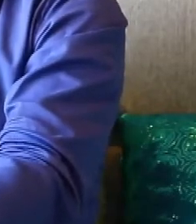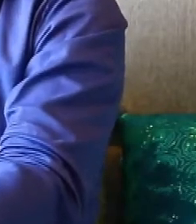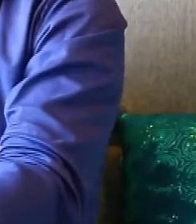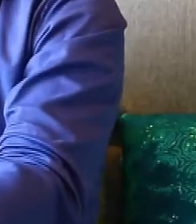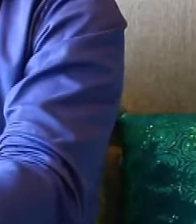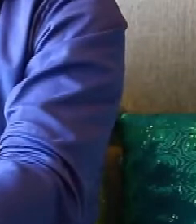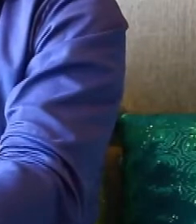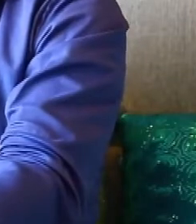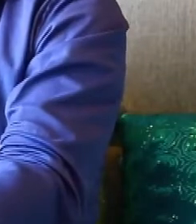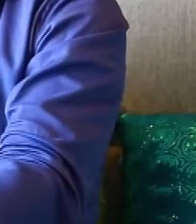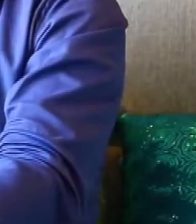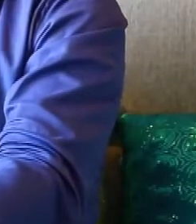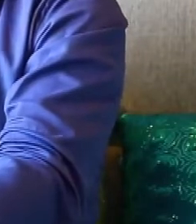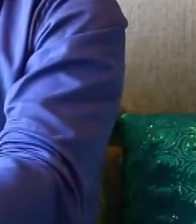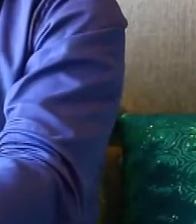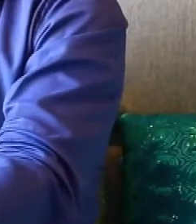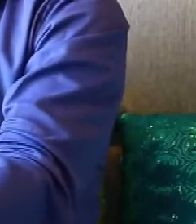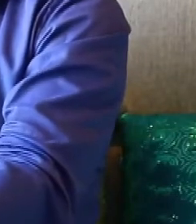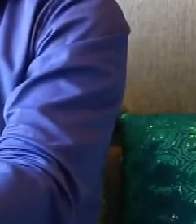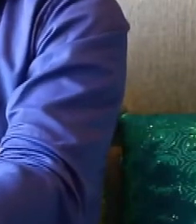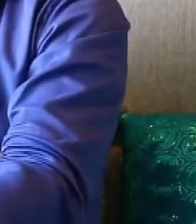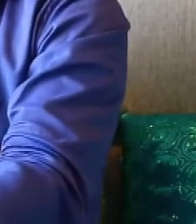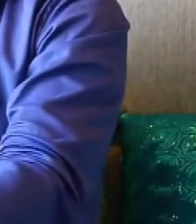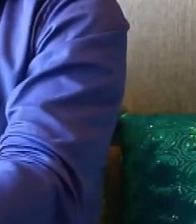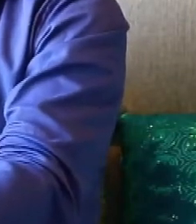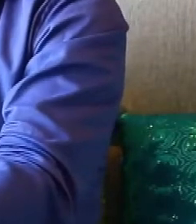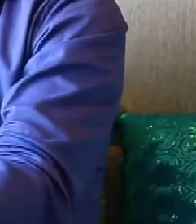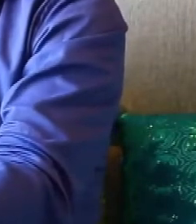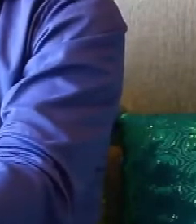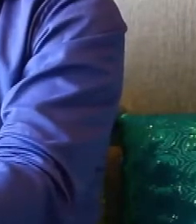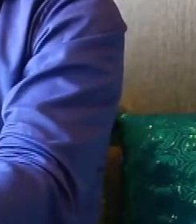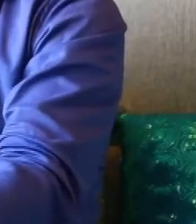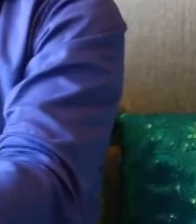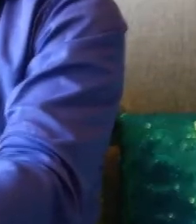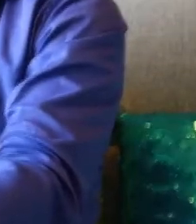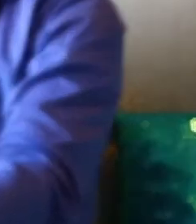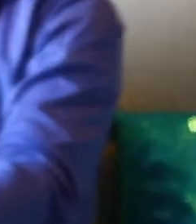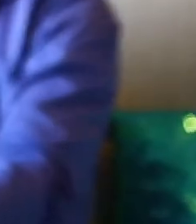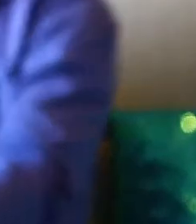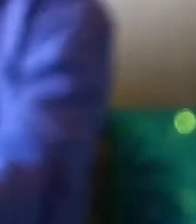y brindarle a nuestra familia una mejor calidad de vida.